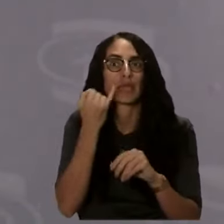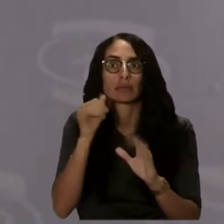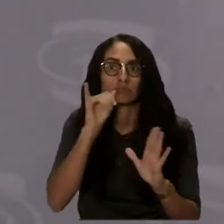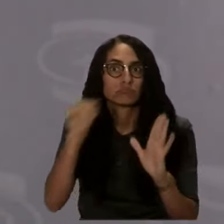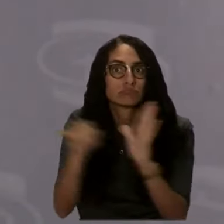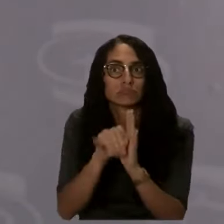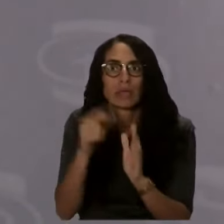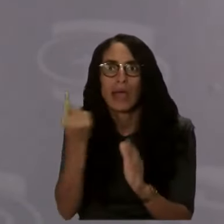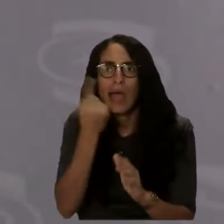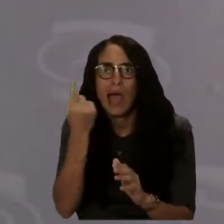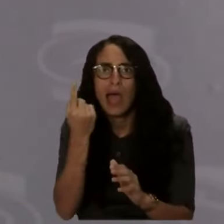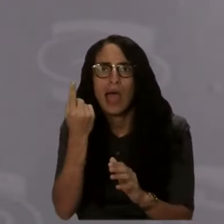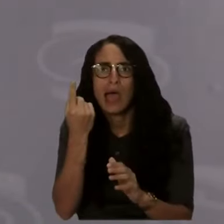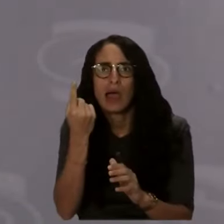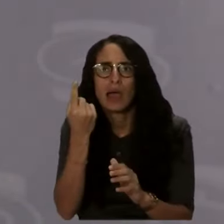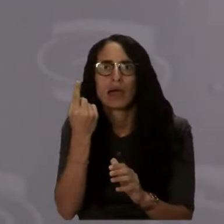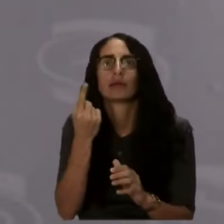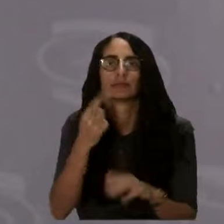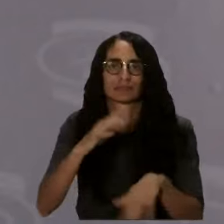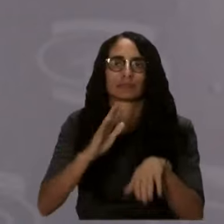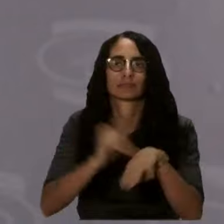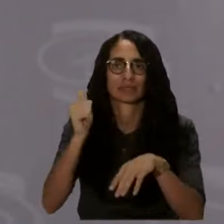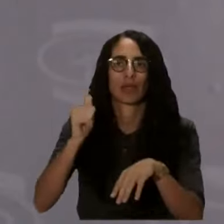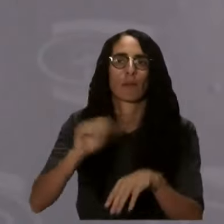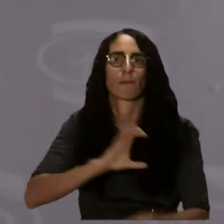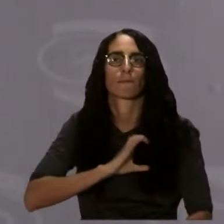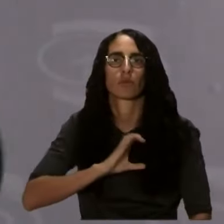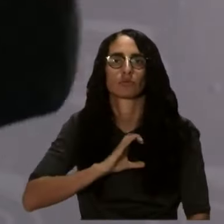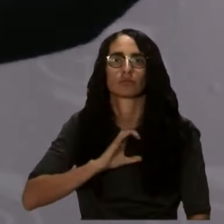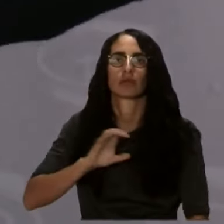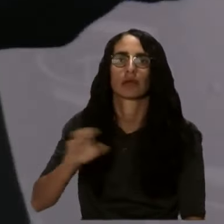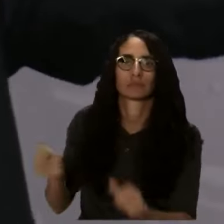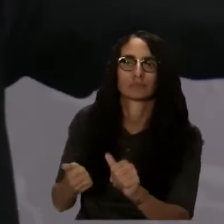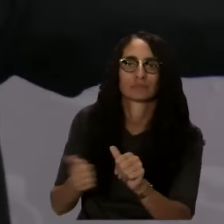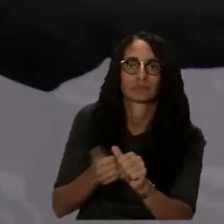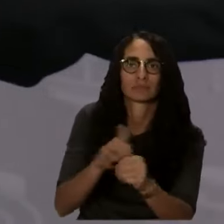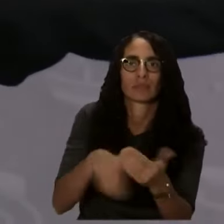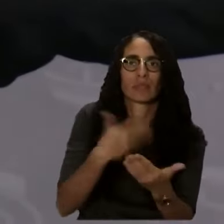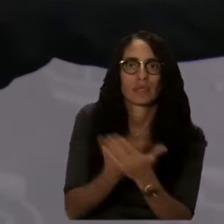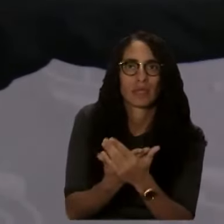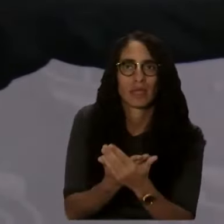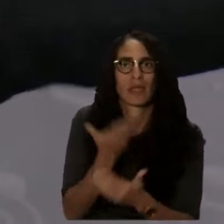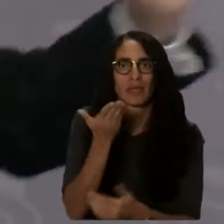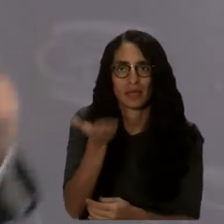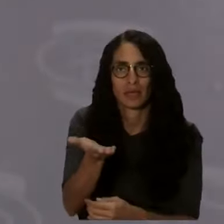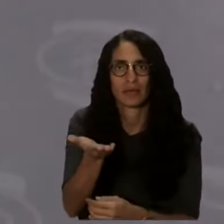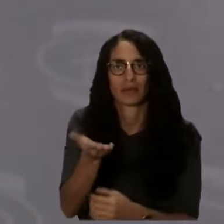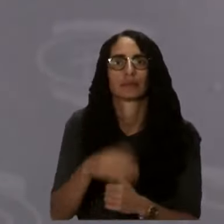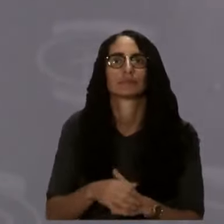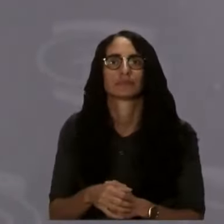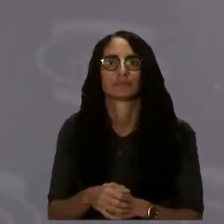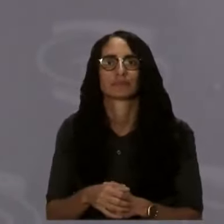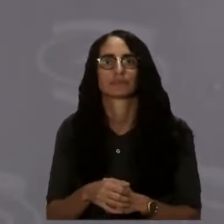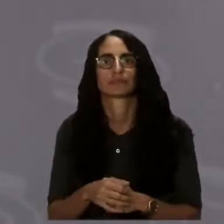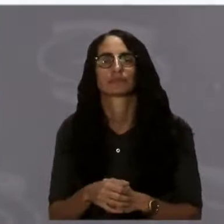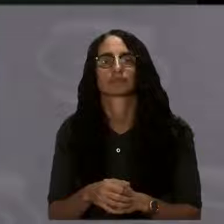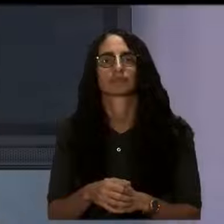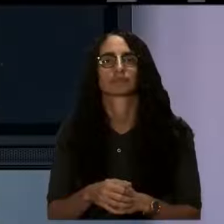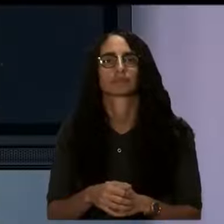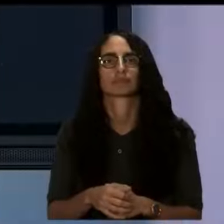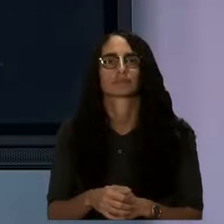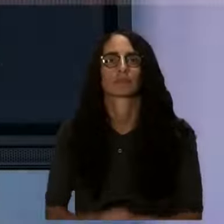movimiento sospechoso se llama una patrulla y la patrulla más cercana va a llegar al lugar donde est ocurriendo los